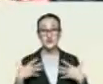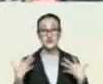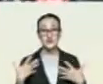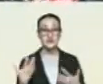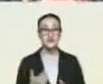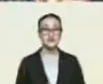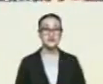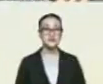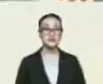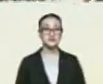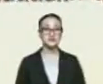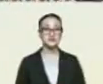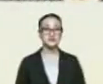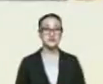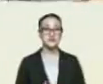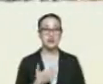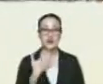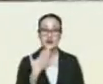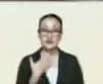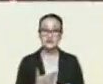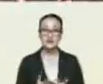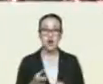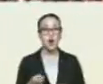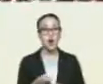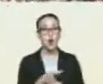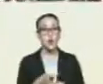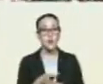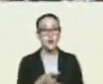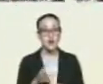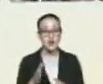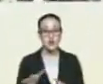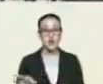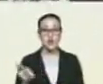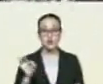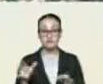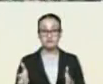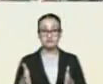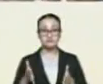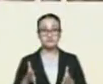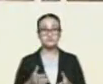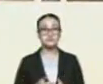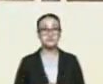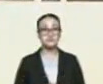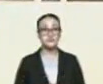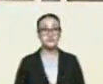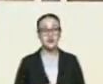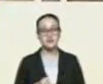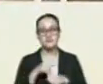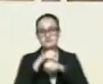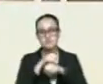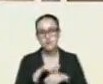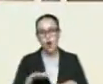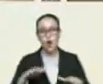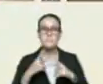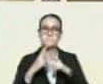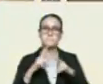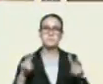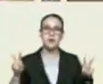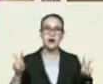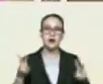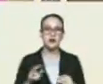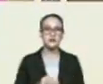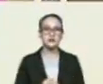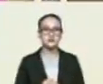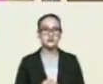Hemos recibido a los gobernadores que salieron con su mensaje de paz y con su